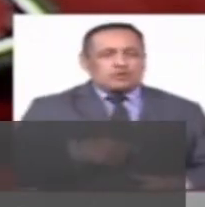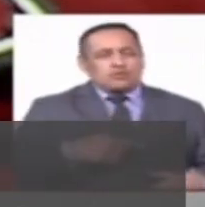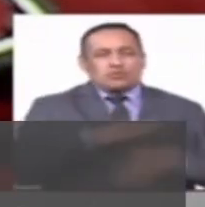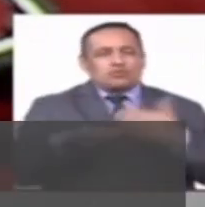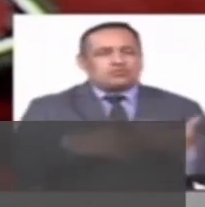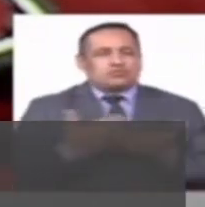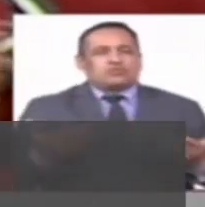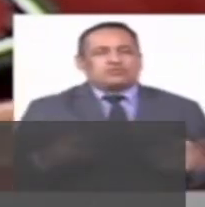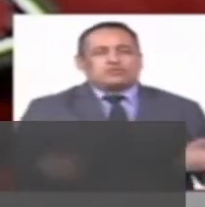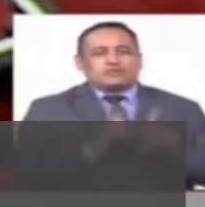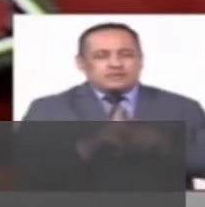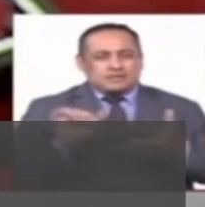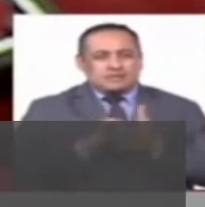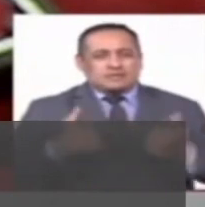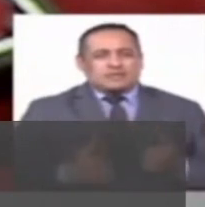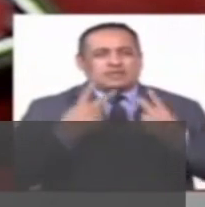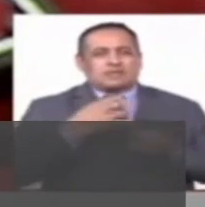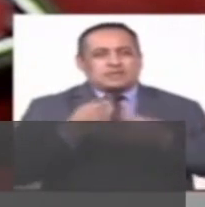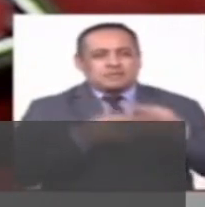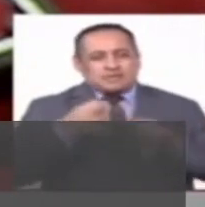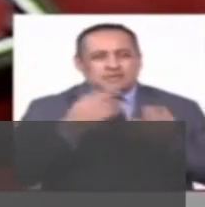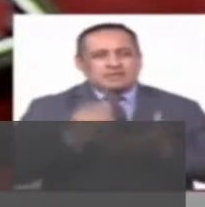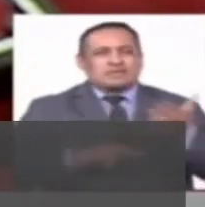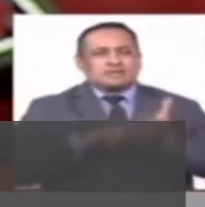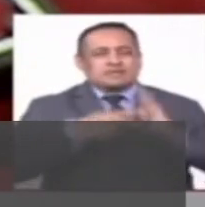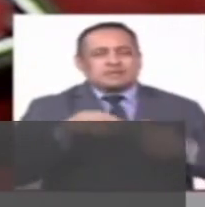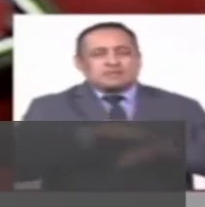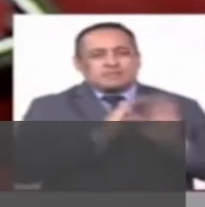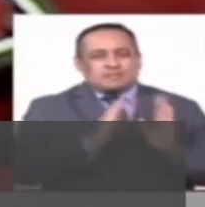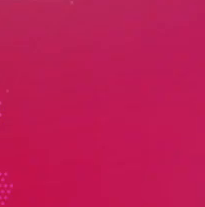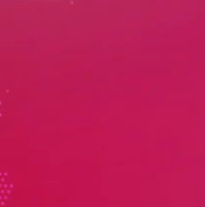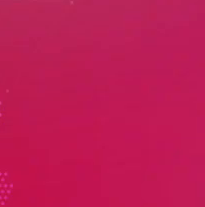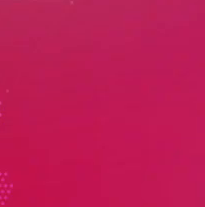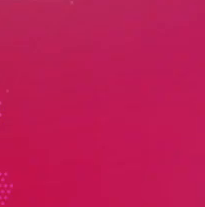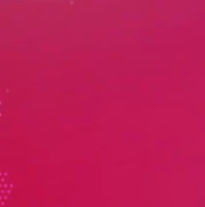todo para poder explicar En qué se basa estos